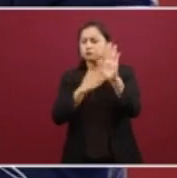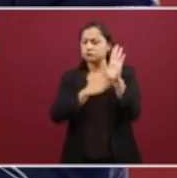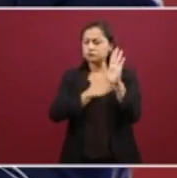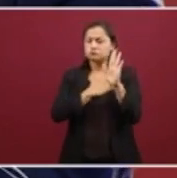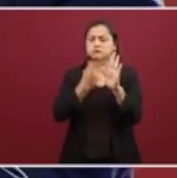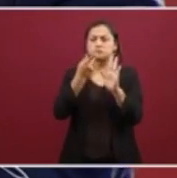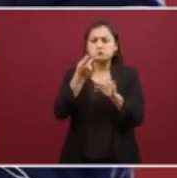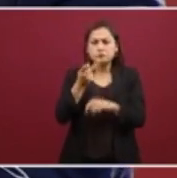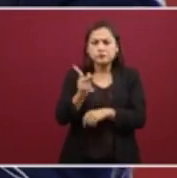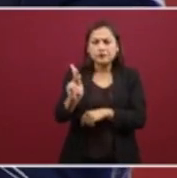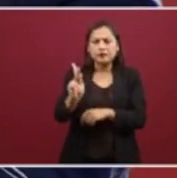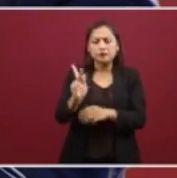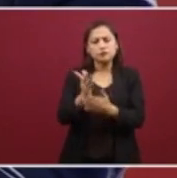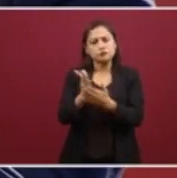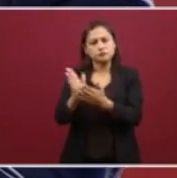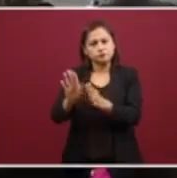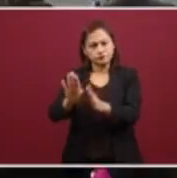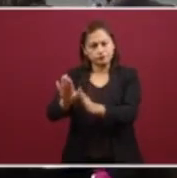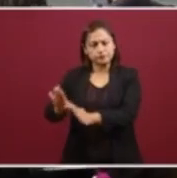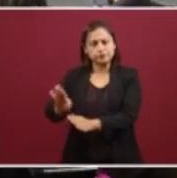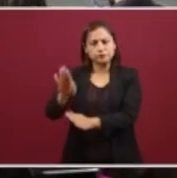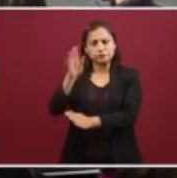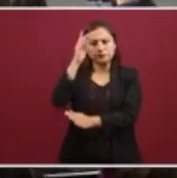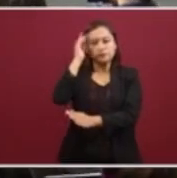esto es lo